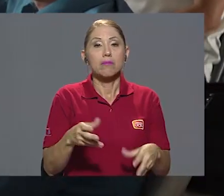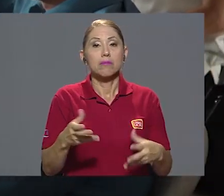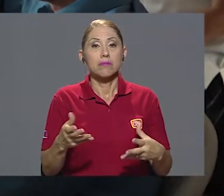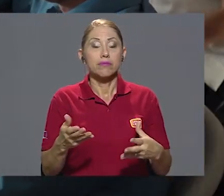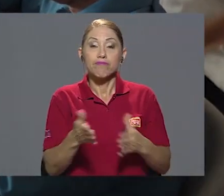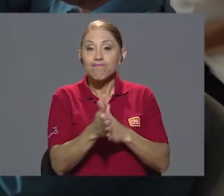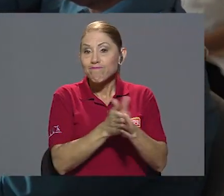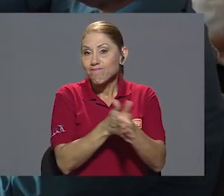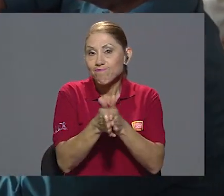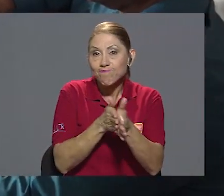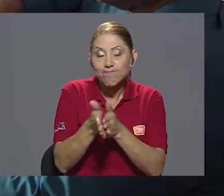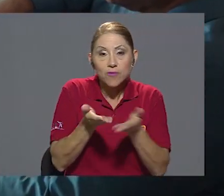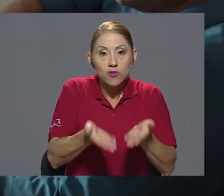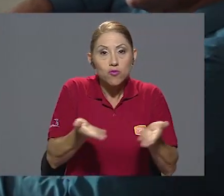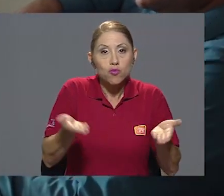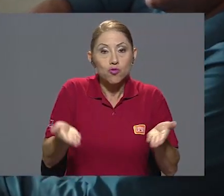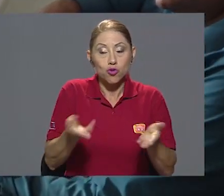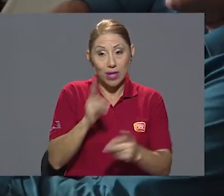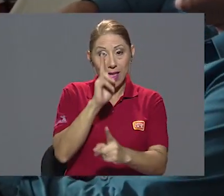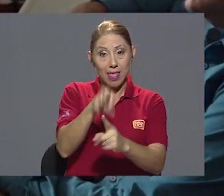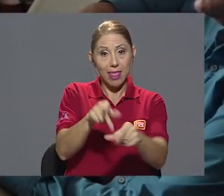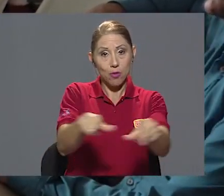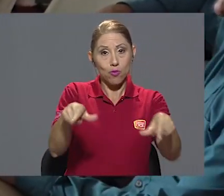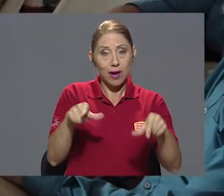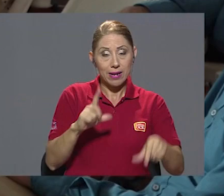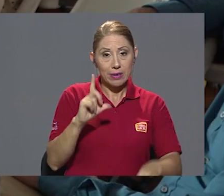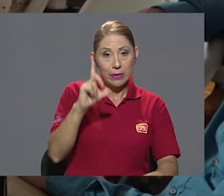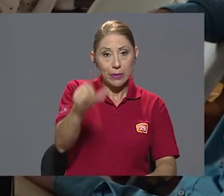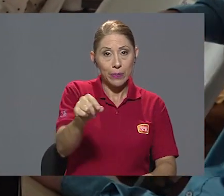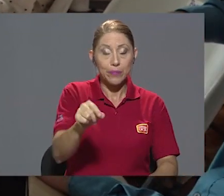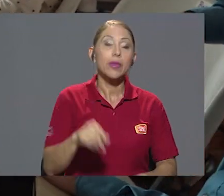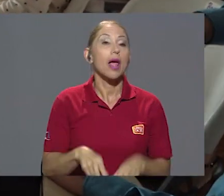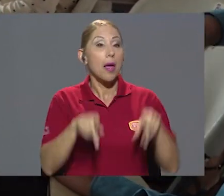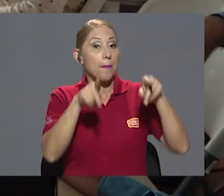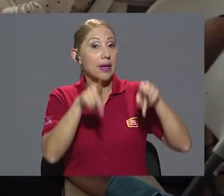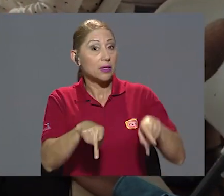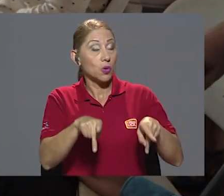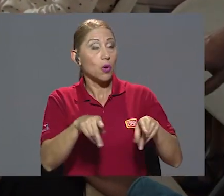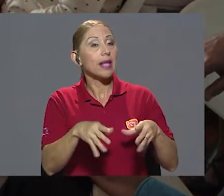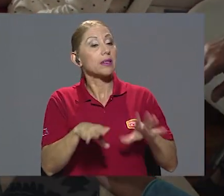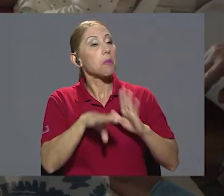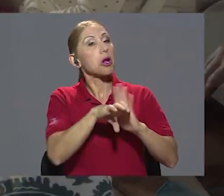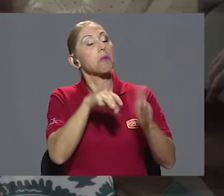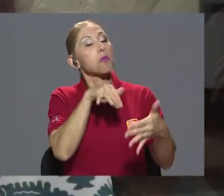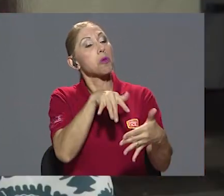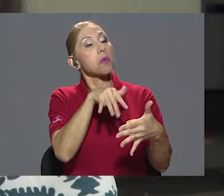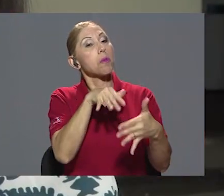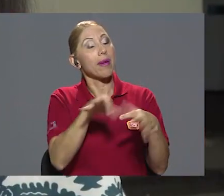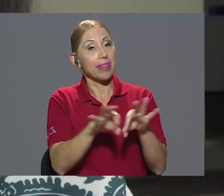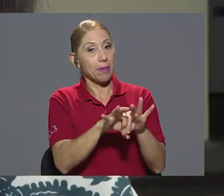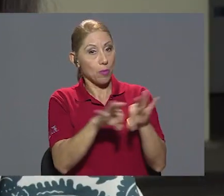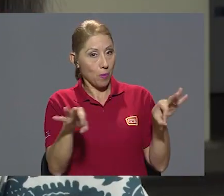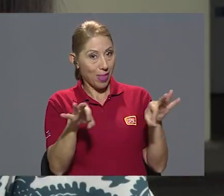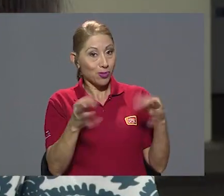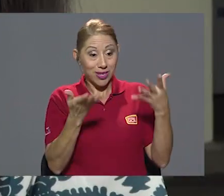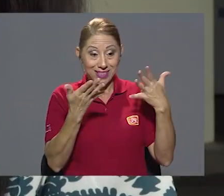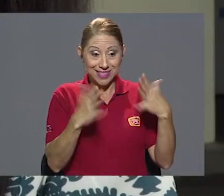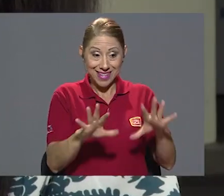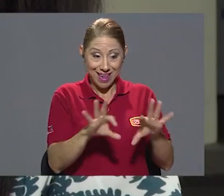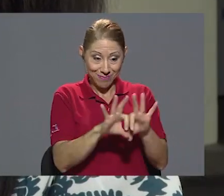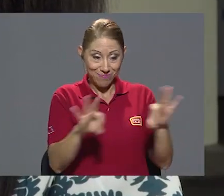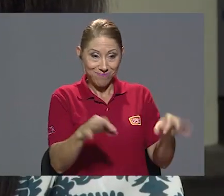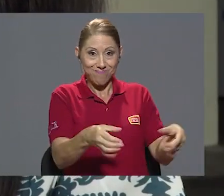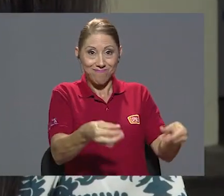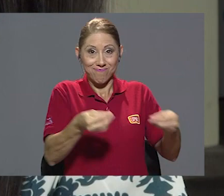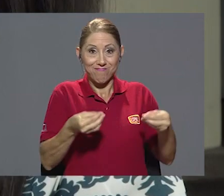se puede hacer mucho aprovechamiento de los recursos de la zona. Estas personas egresadas de estos diplomados